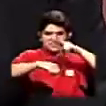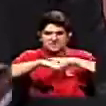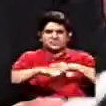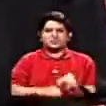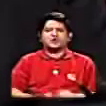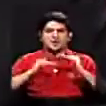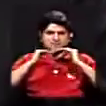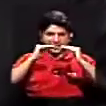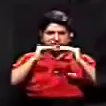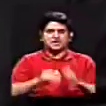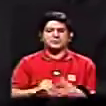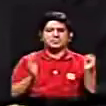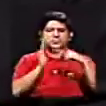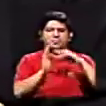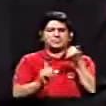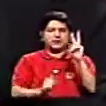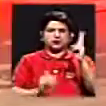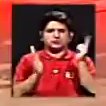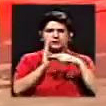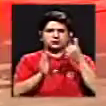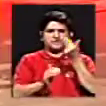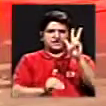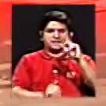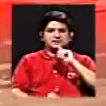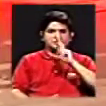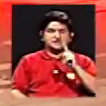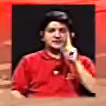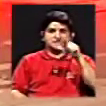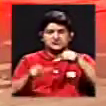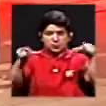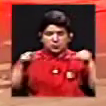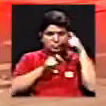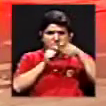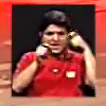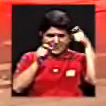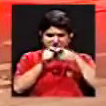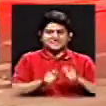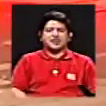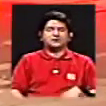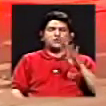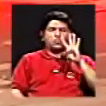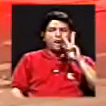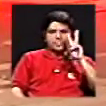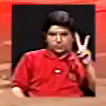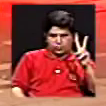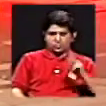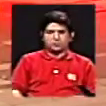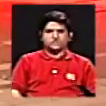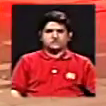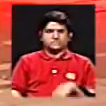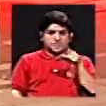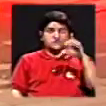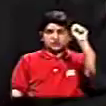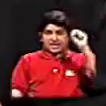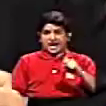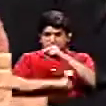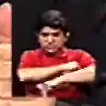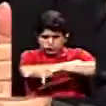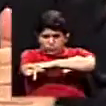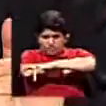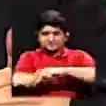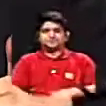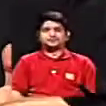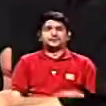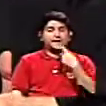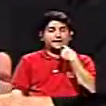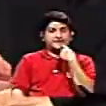del 2012-2013, donde señala una zona específica de mantenimiento, la zona 4.2, que es en la zona sur,